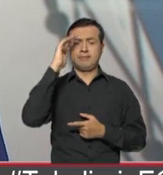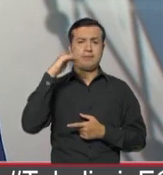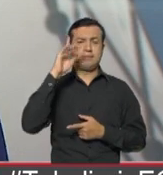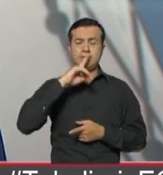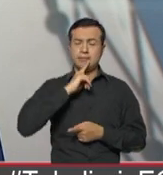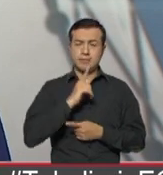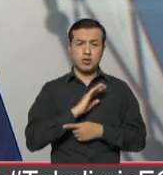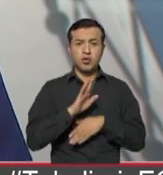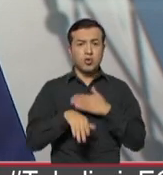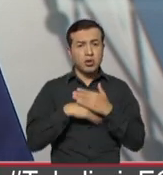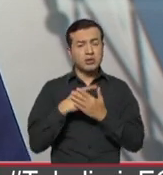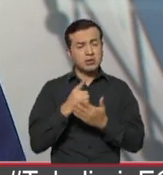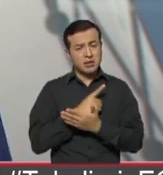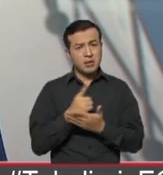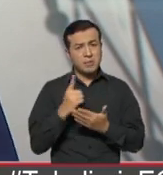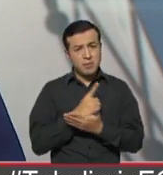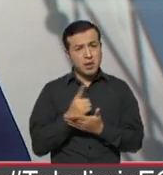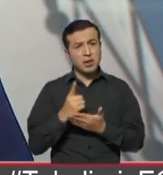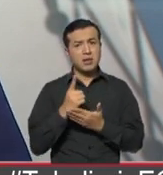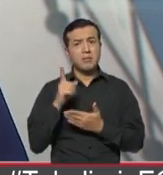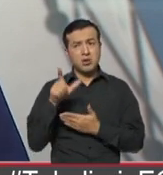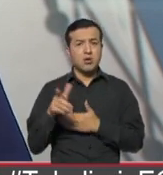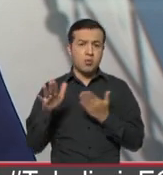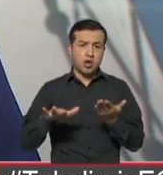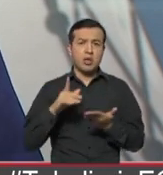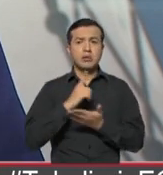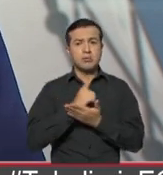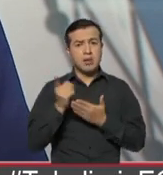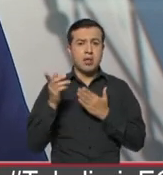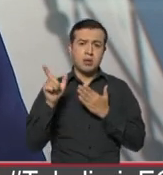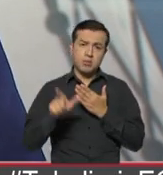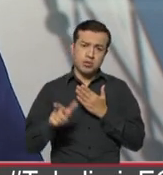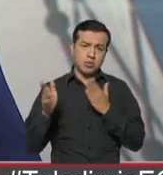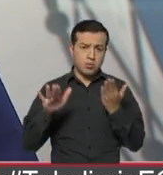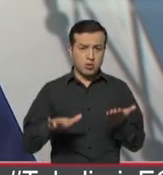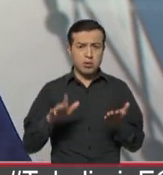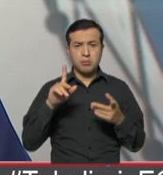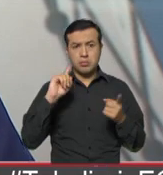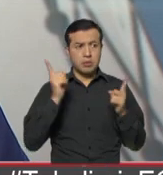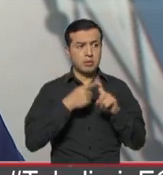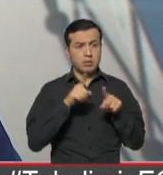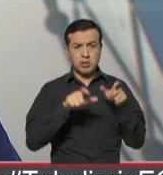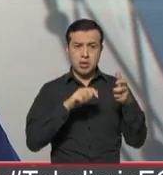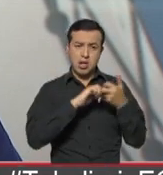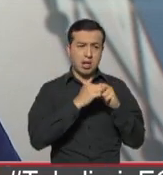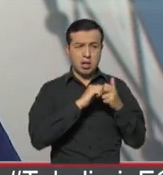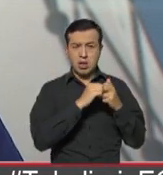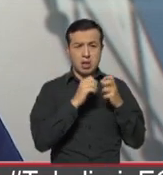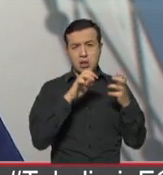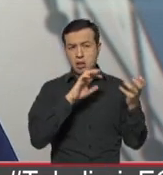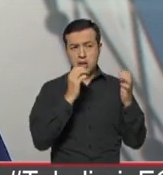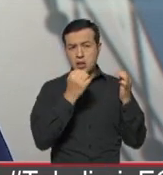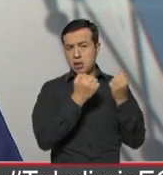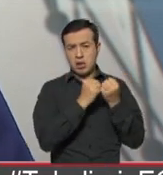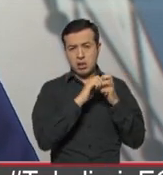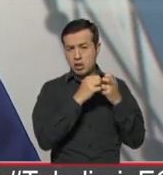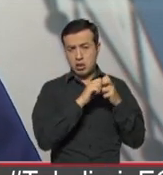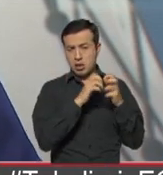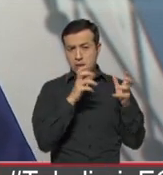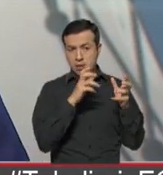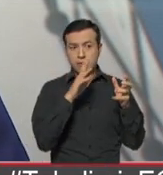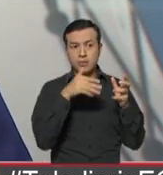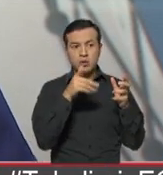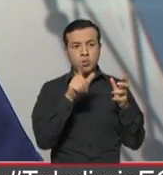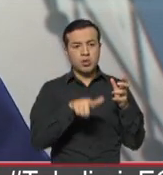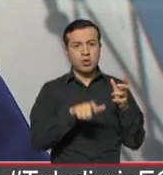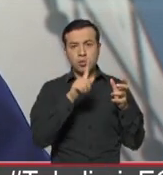que todas las semanas prácticamente se han venido registrando estos hechos que empiezan con amotinamientos que luego terminan en la muerte de